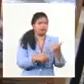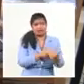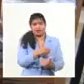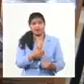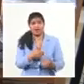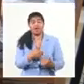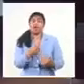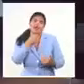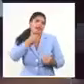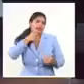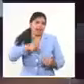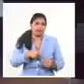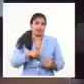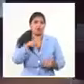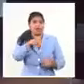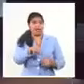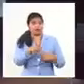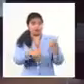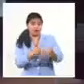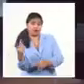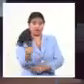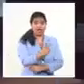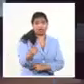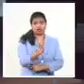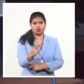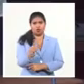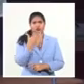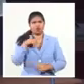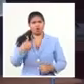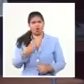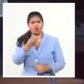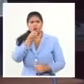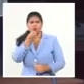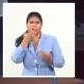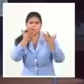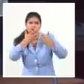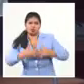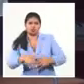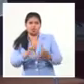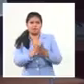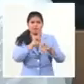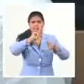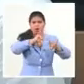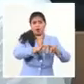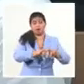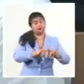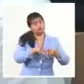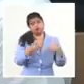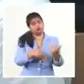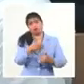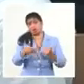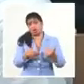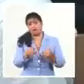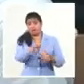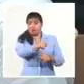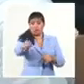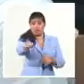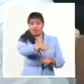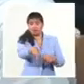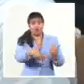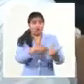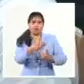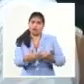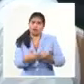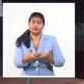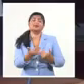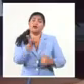difícil que podamos tener una situación de estabilidad. Pero nada